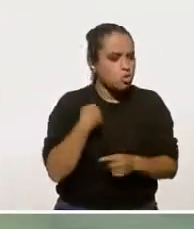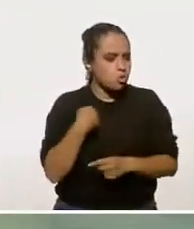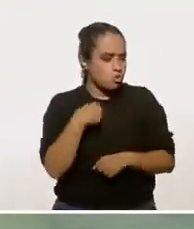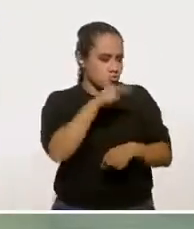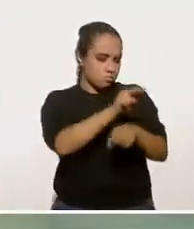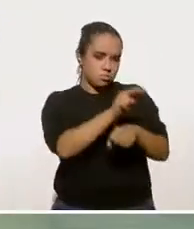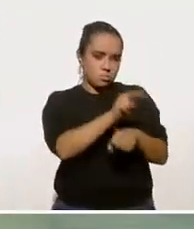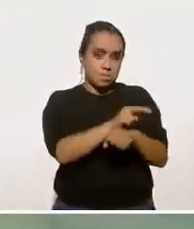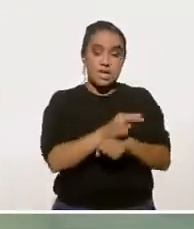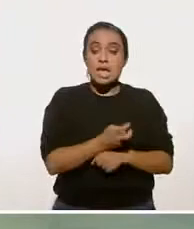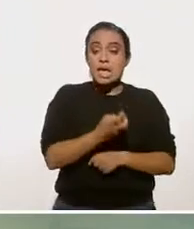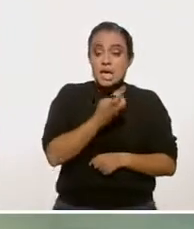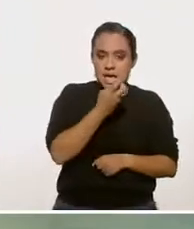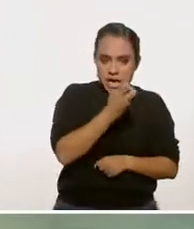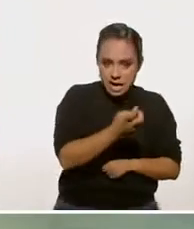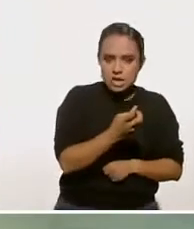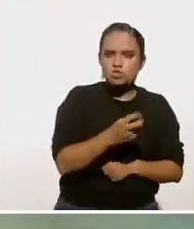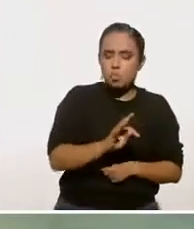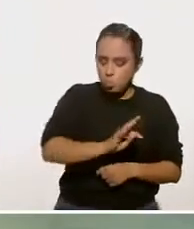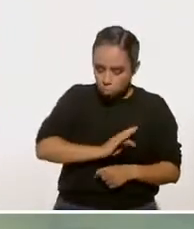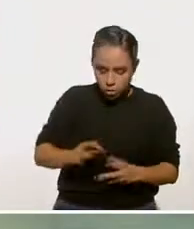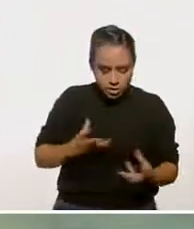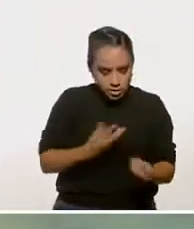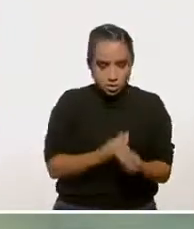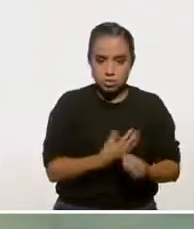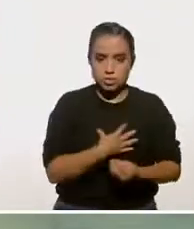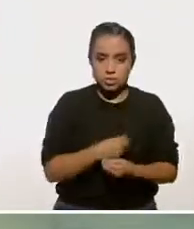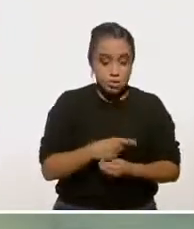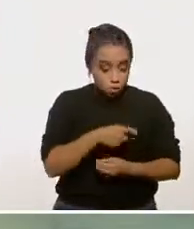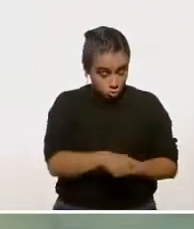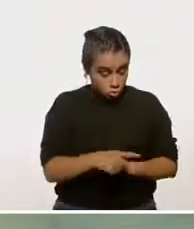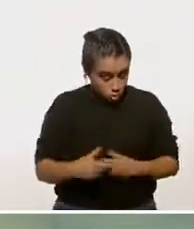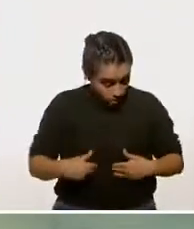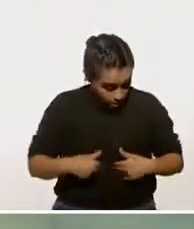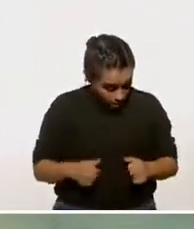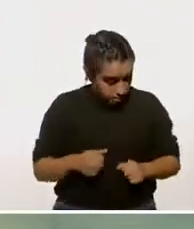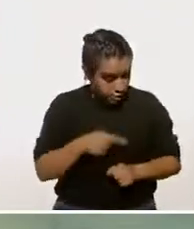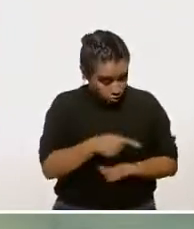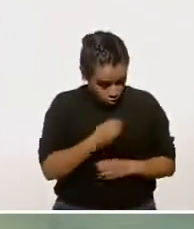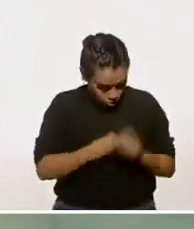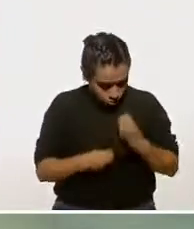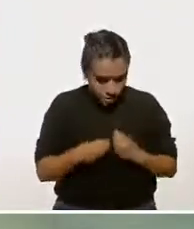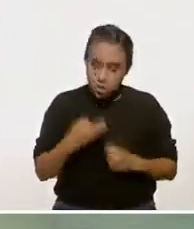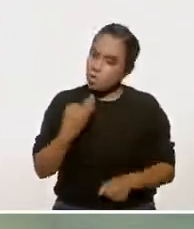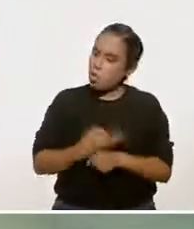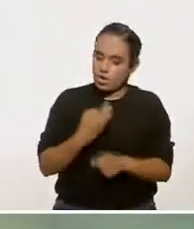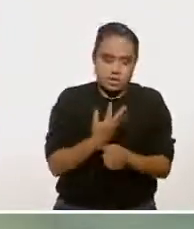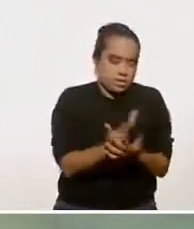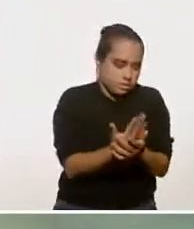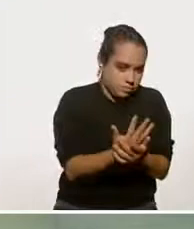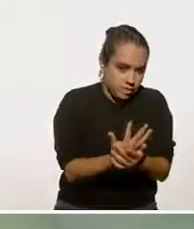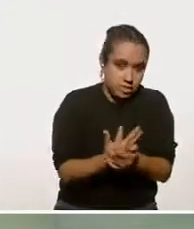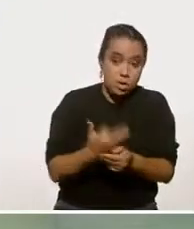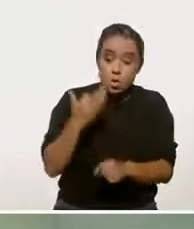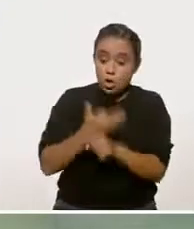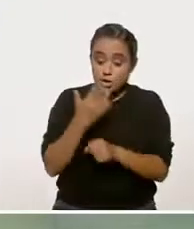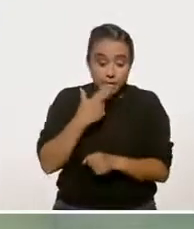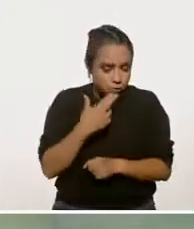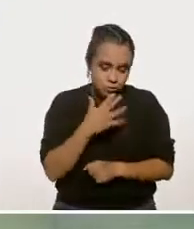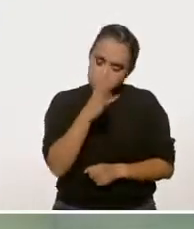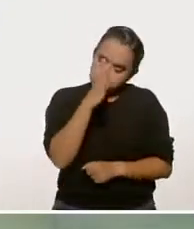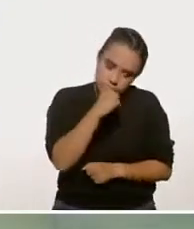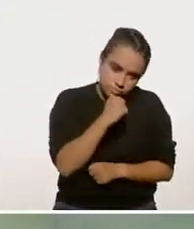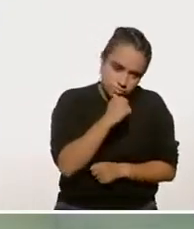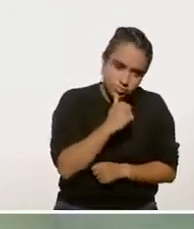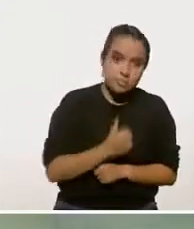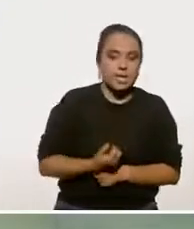aquí. Eso es estar disponible, ¿no? Tienes hambre, vamos a comer. Ahorita no es tiempo, no podemos comer dulces.